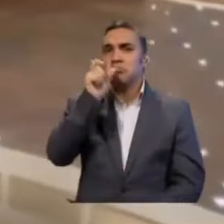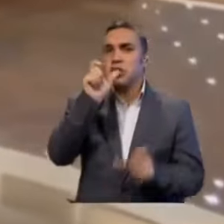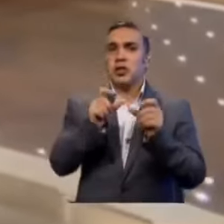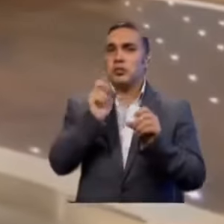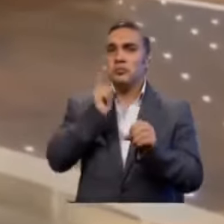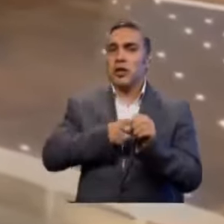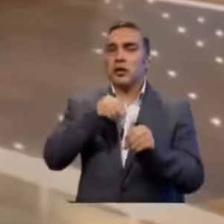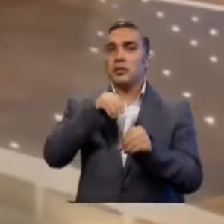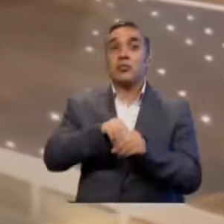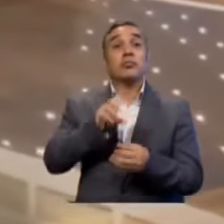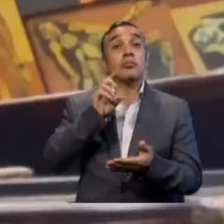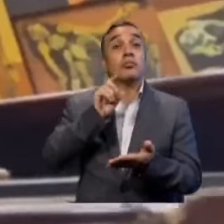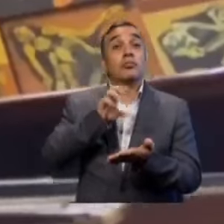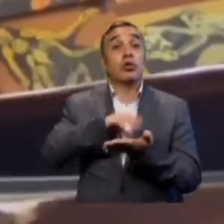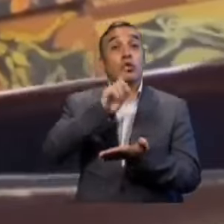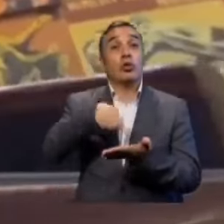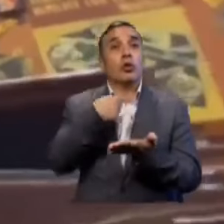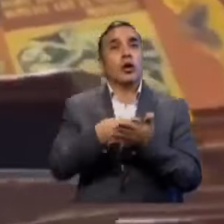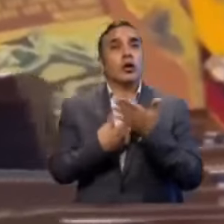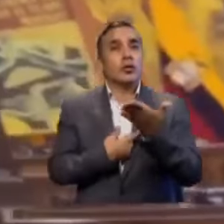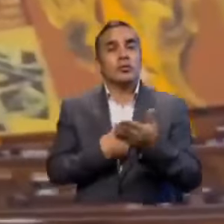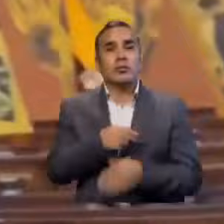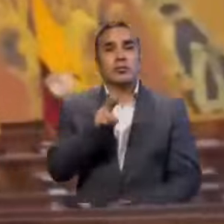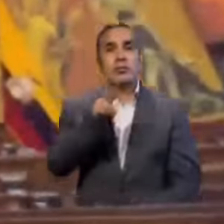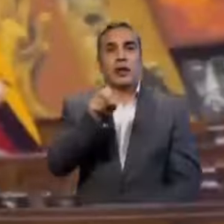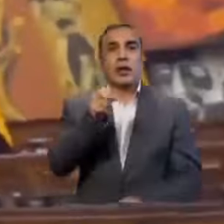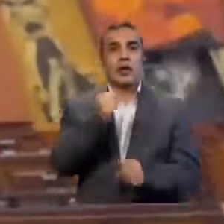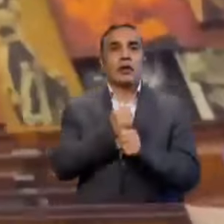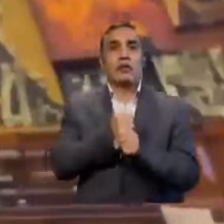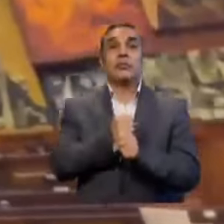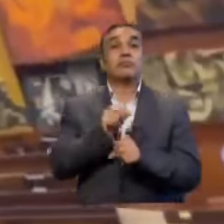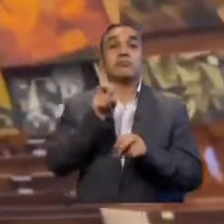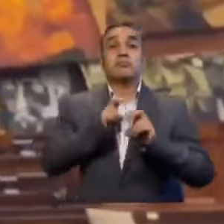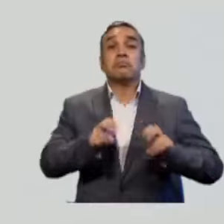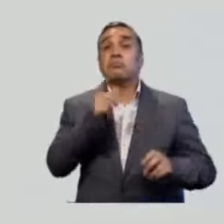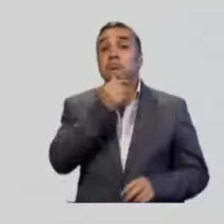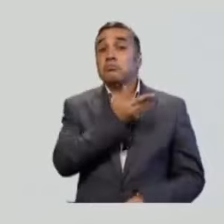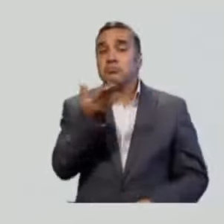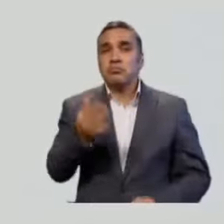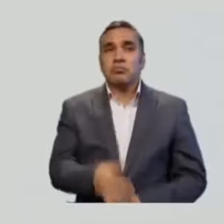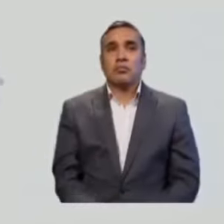legislativo? A la provincia del Guayas le corresponden 20 curules y están ocupadas así.